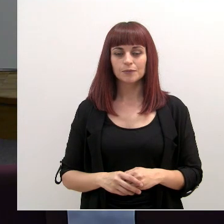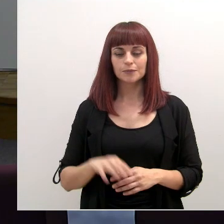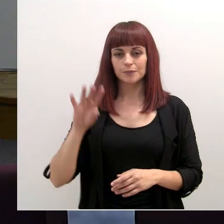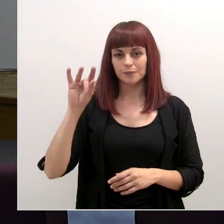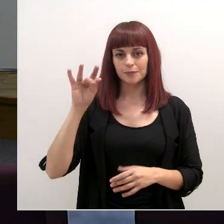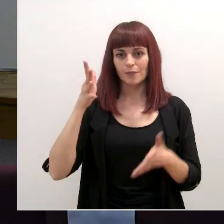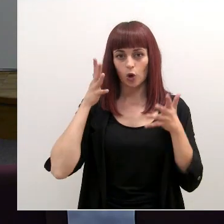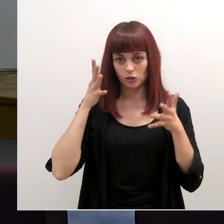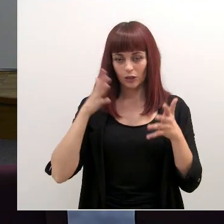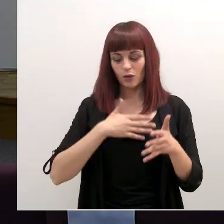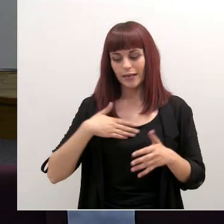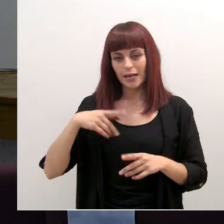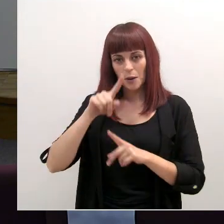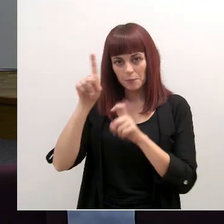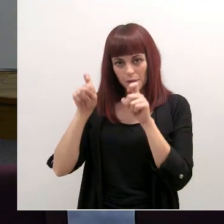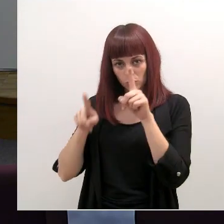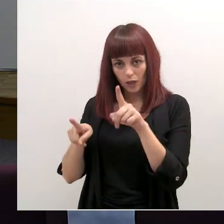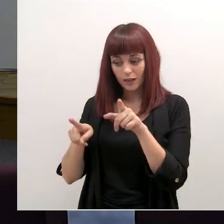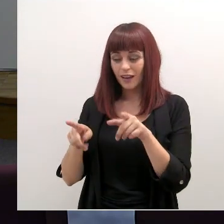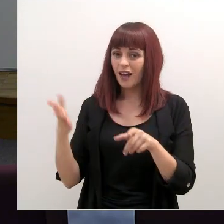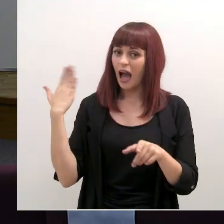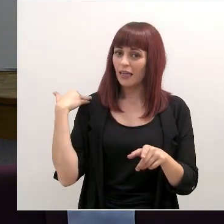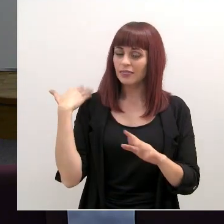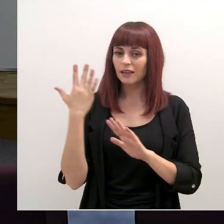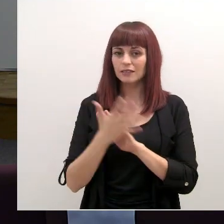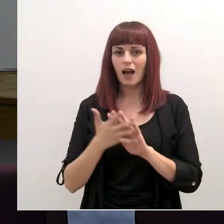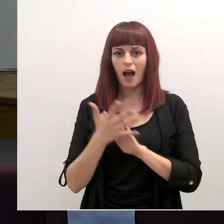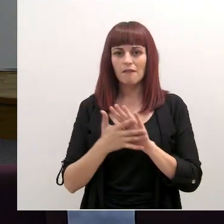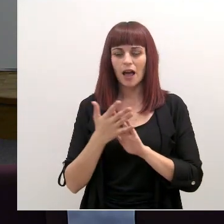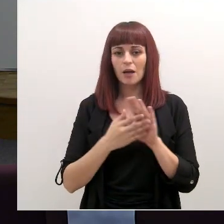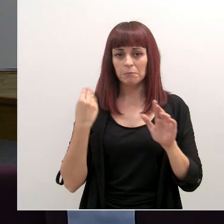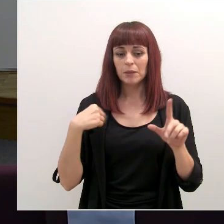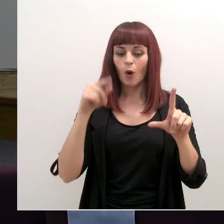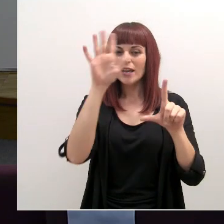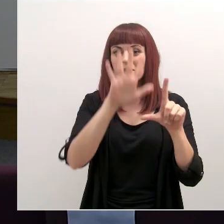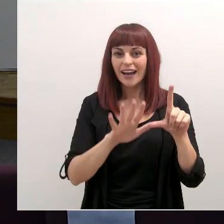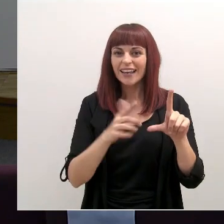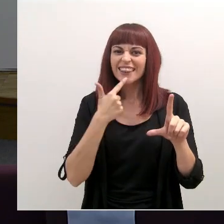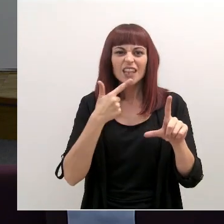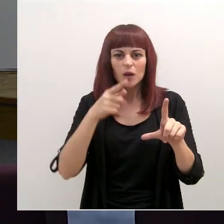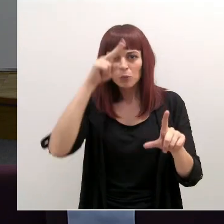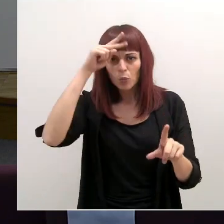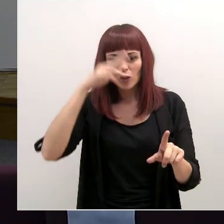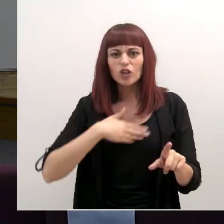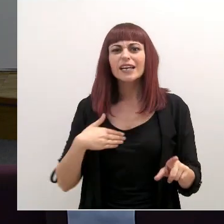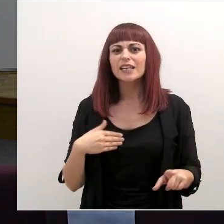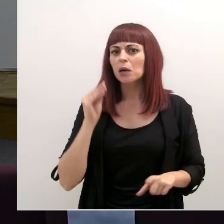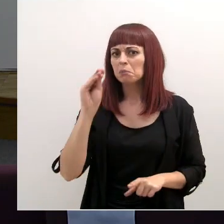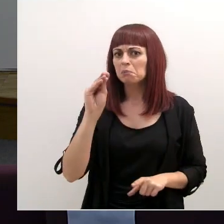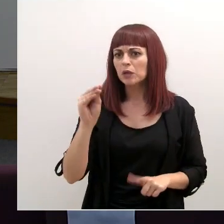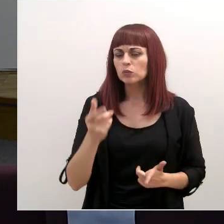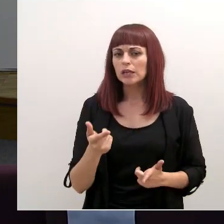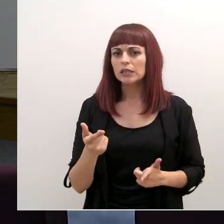Sí, consejero, es que le quería preguntar, porque antes ha hablado de las imágenes que le habían preocupado, ¿no? Entonces le quería preguntar si